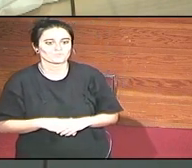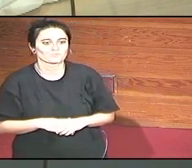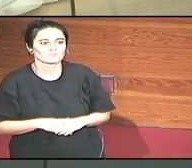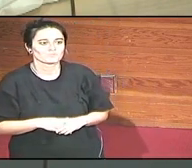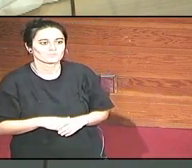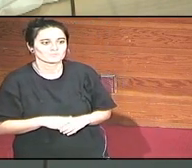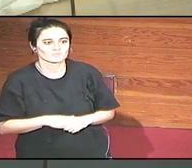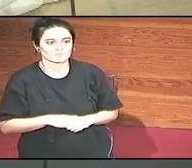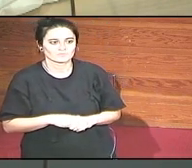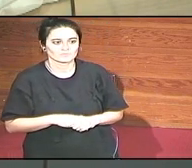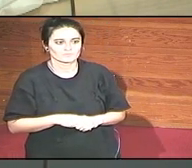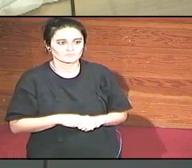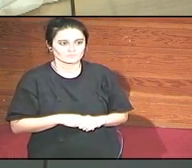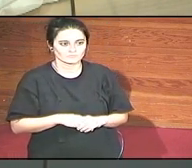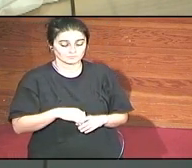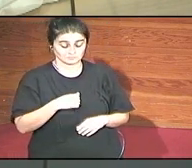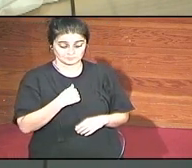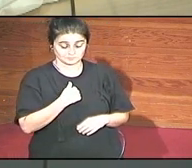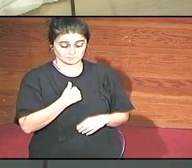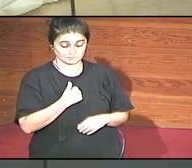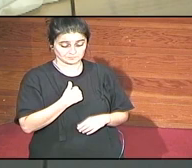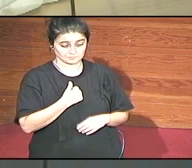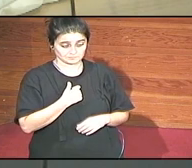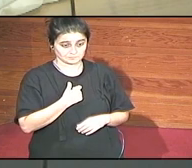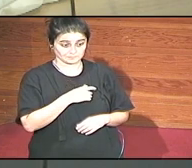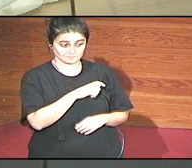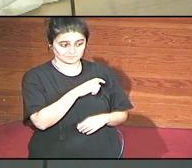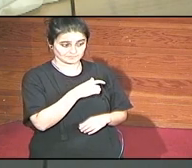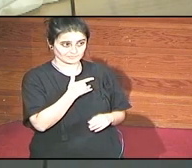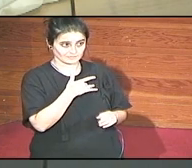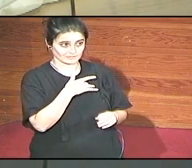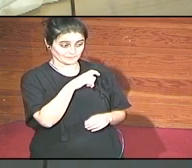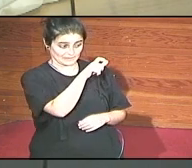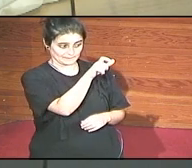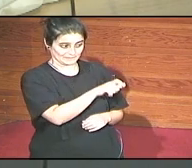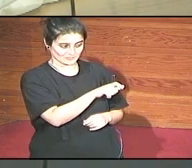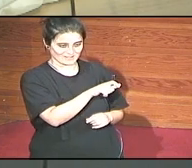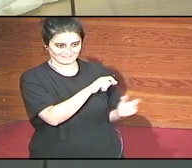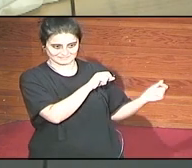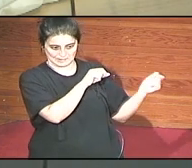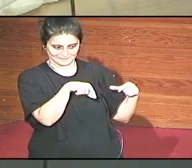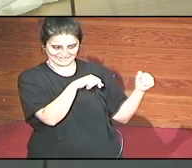la relación que yo tengo con una persona que trabaja con ese tipo de gente emigrada